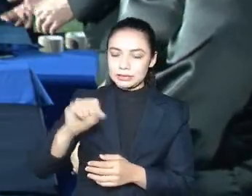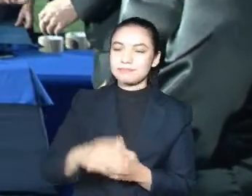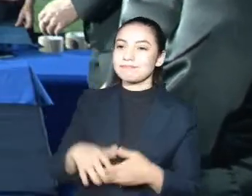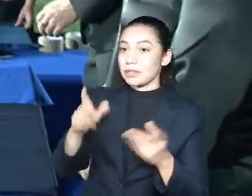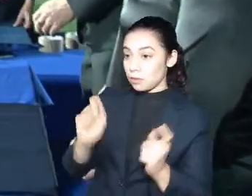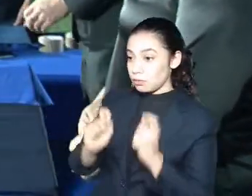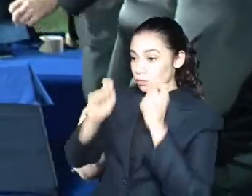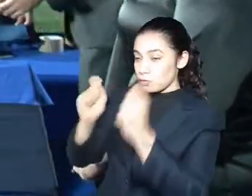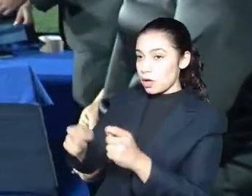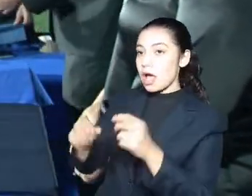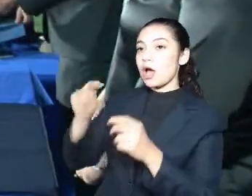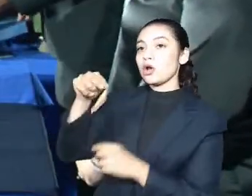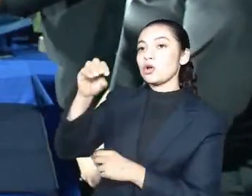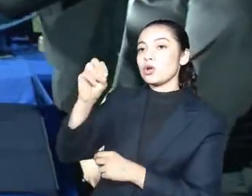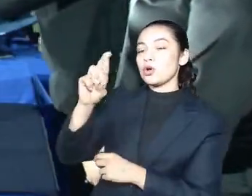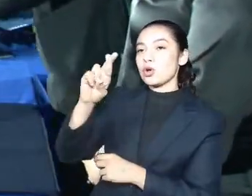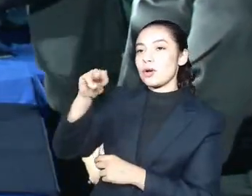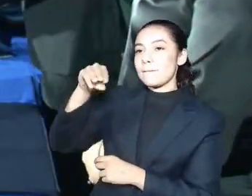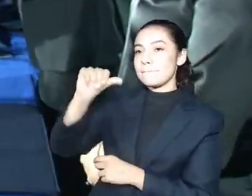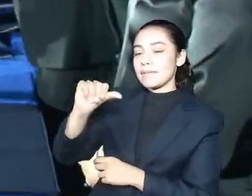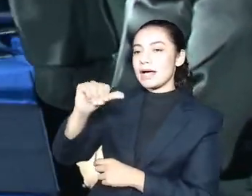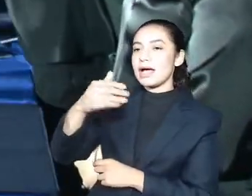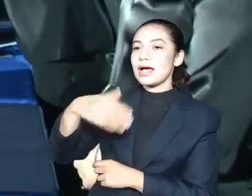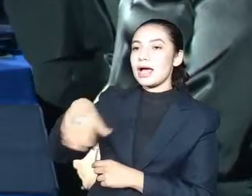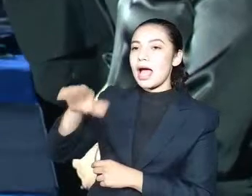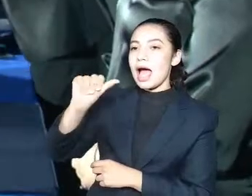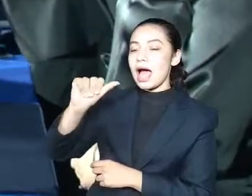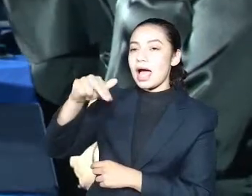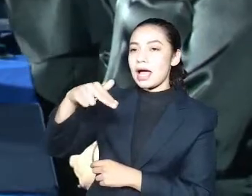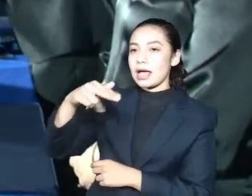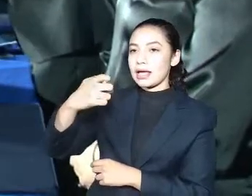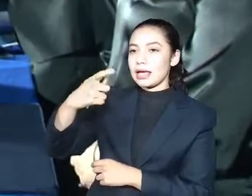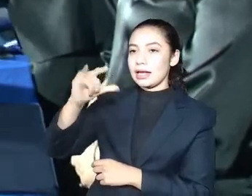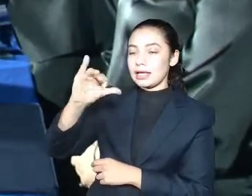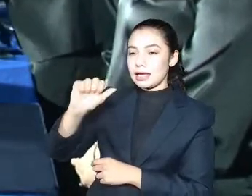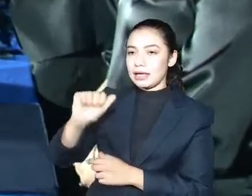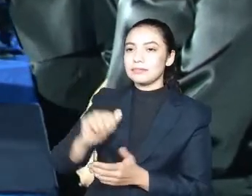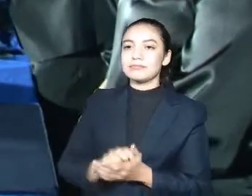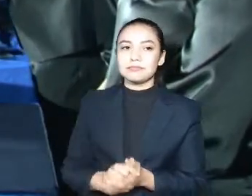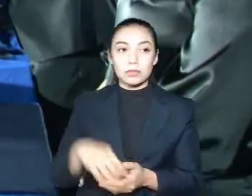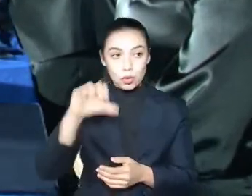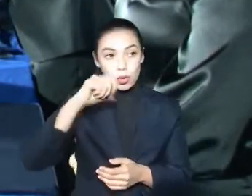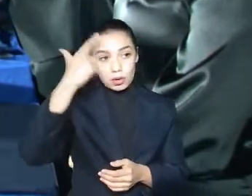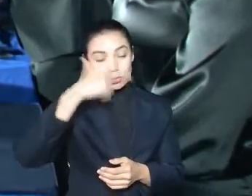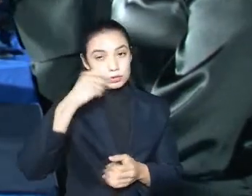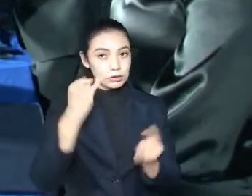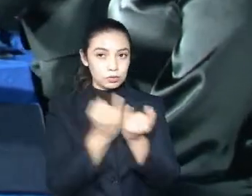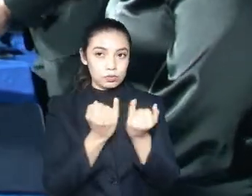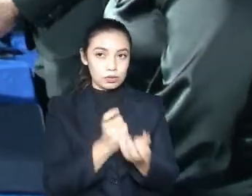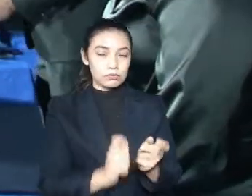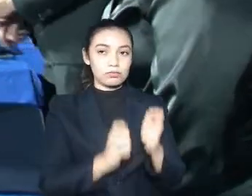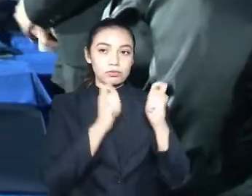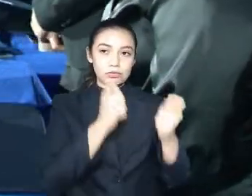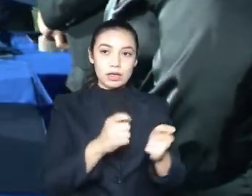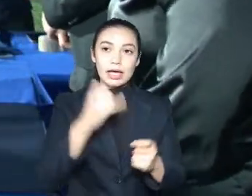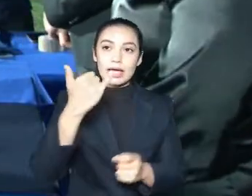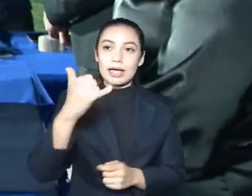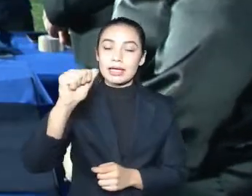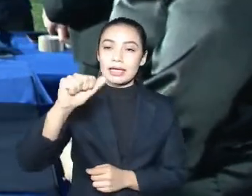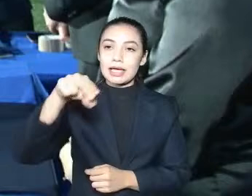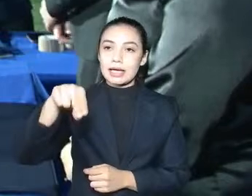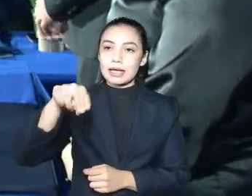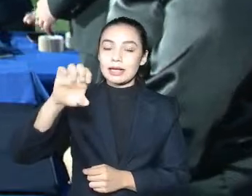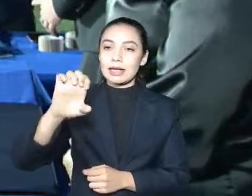Montiel. Esta noche también recibe su reconocimiento Janet Ramos Valenzuela. Integrante también de